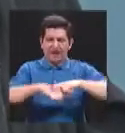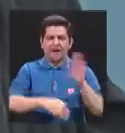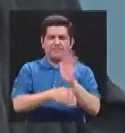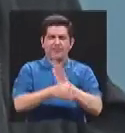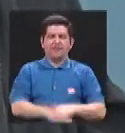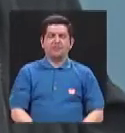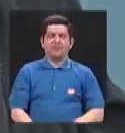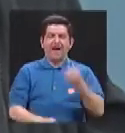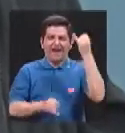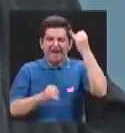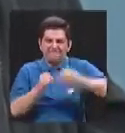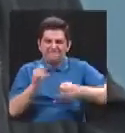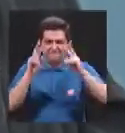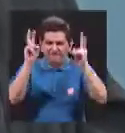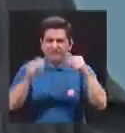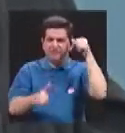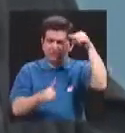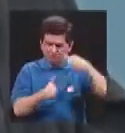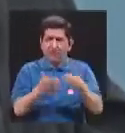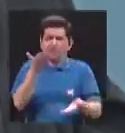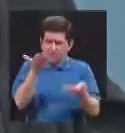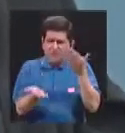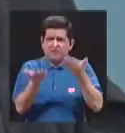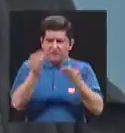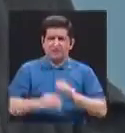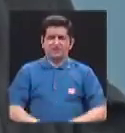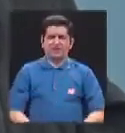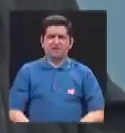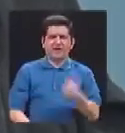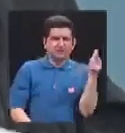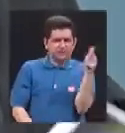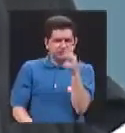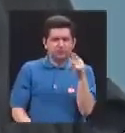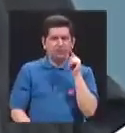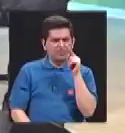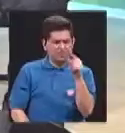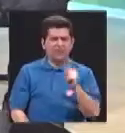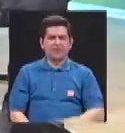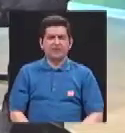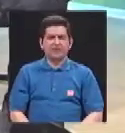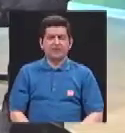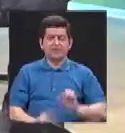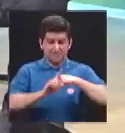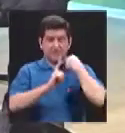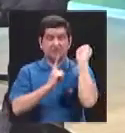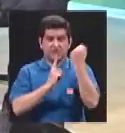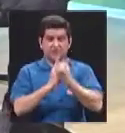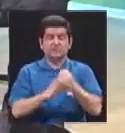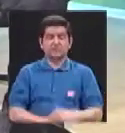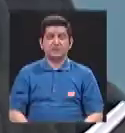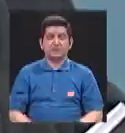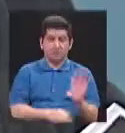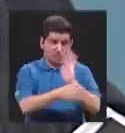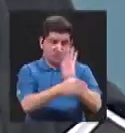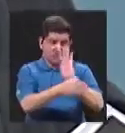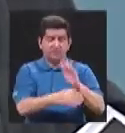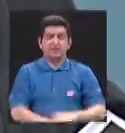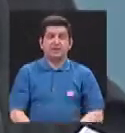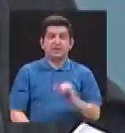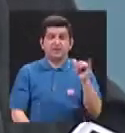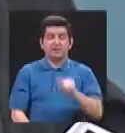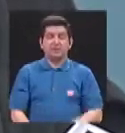nacional su película El Fin. ¿Qué tal si recordamos entonces imágenes de este acontecimiento, de esta